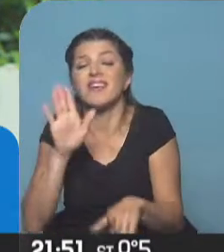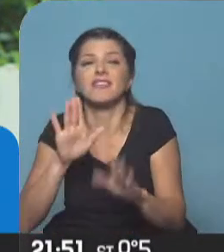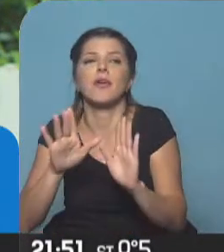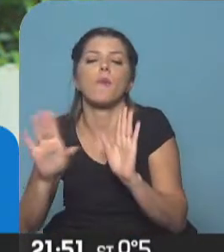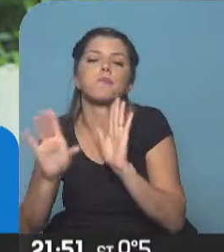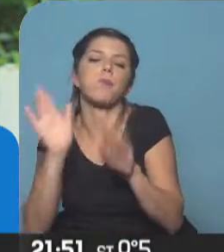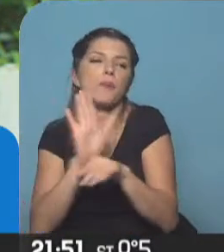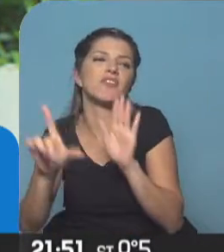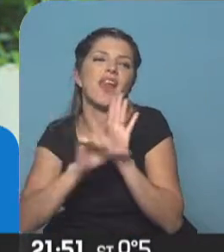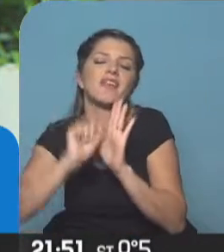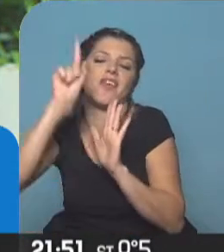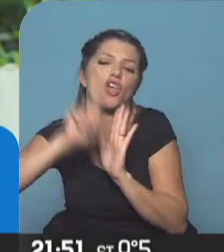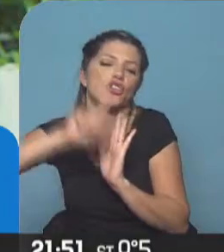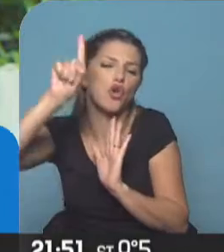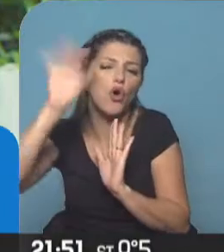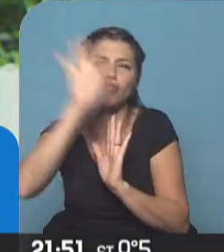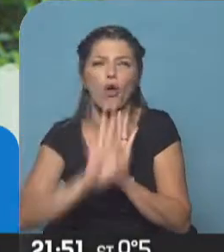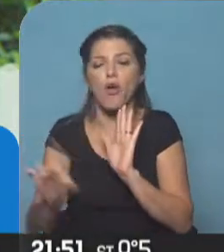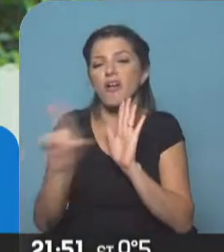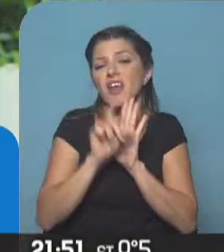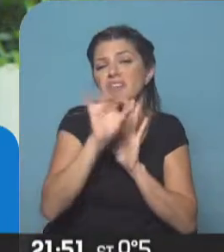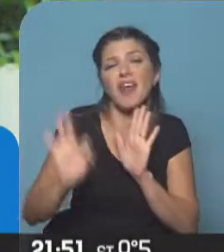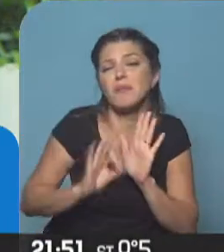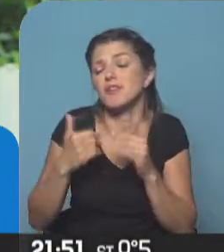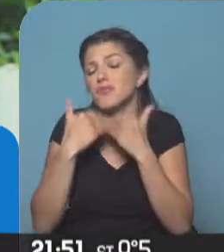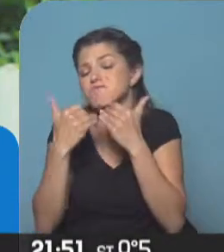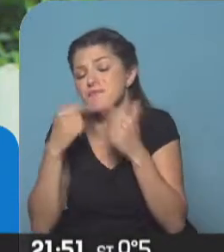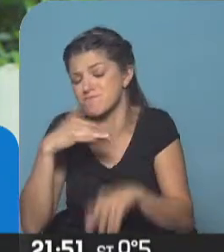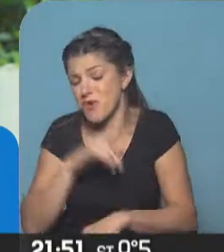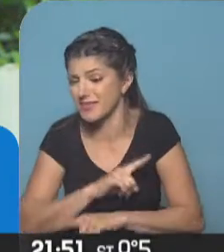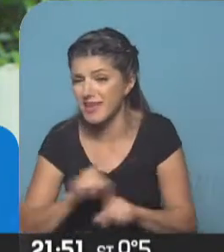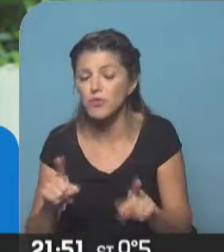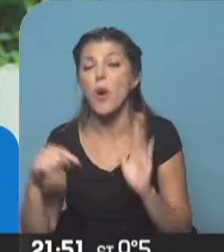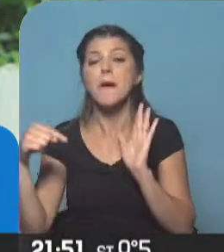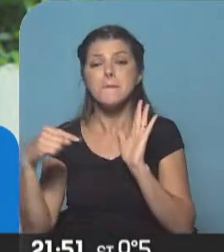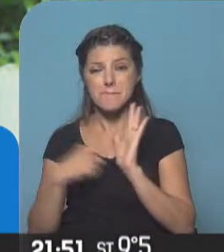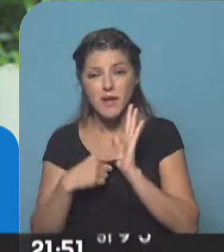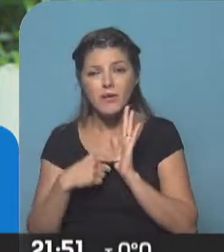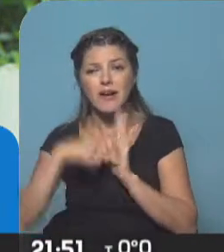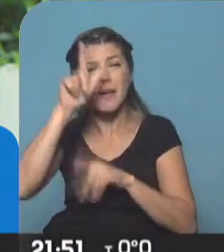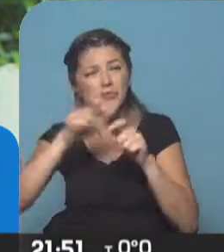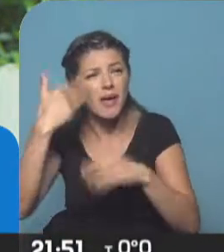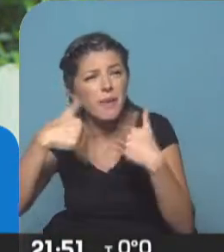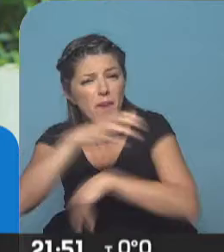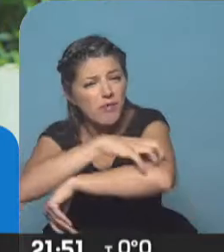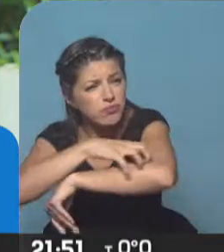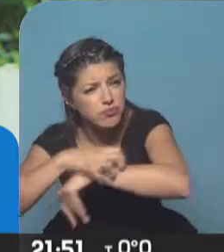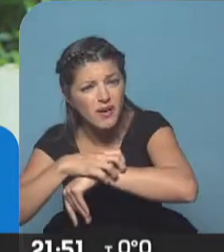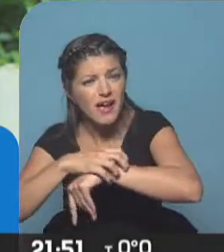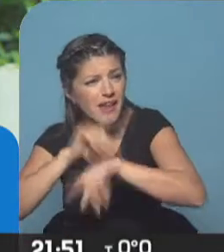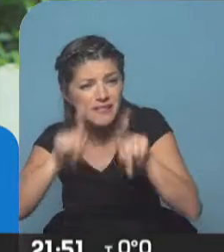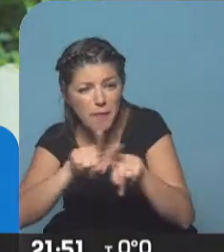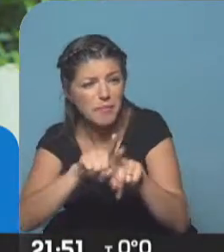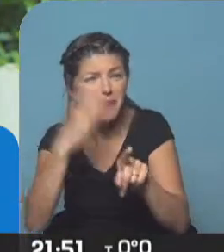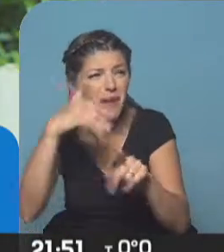o si es la ley de la vida, nunca la voy a entender, pero realmente la gente más necesitada es la gente que más sufre